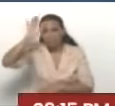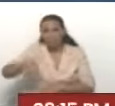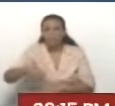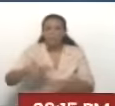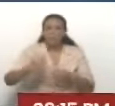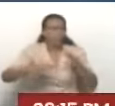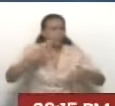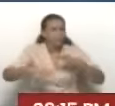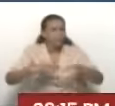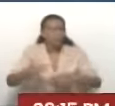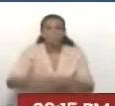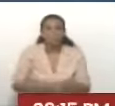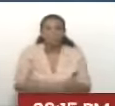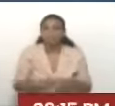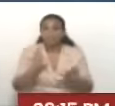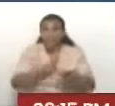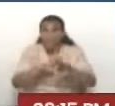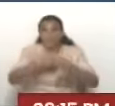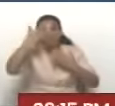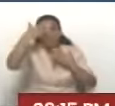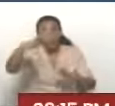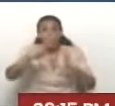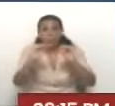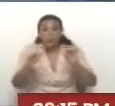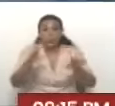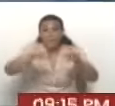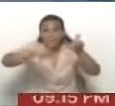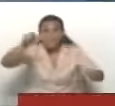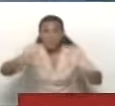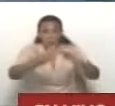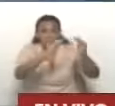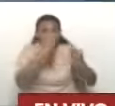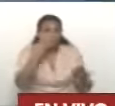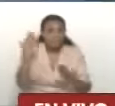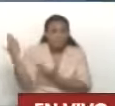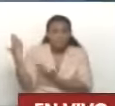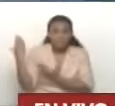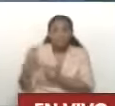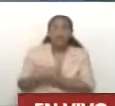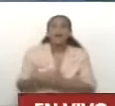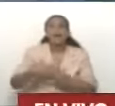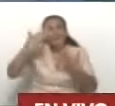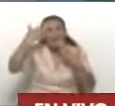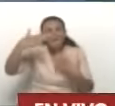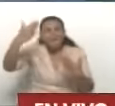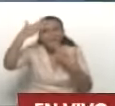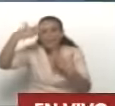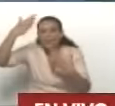comandante jefe. Bueno, dale mi saludo a toda la comunidad para verlo. ¡Ajá!